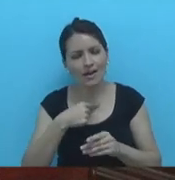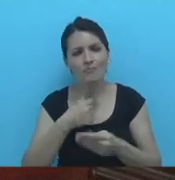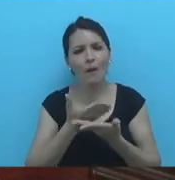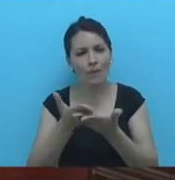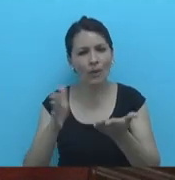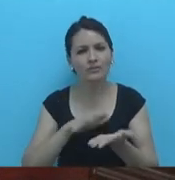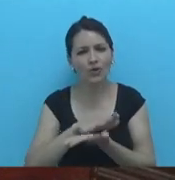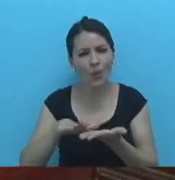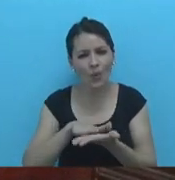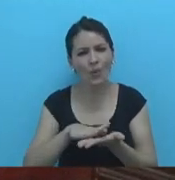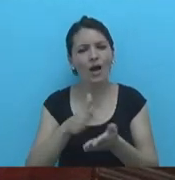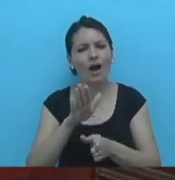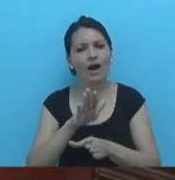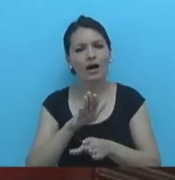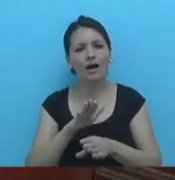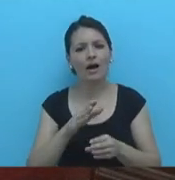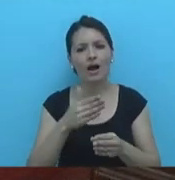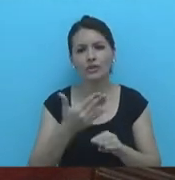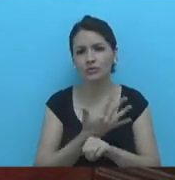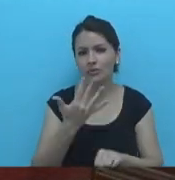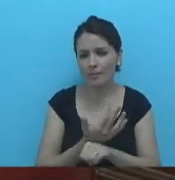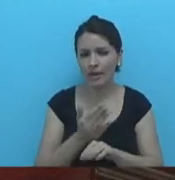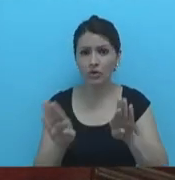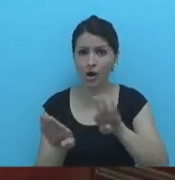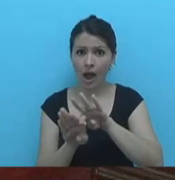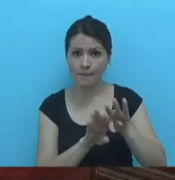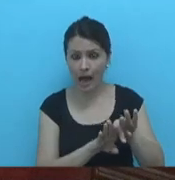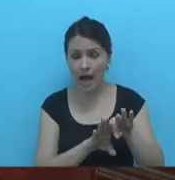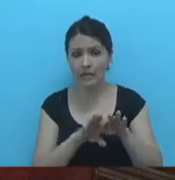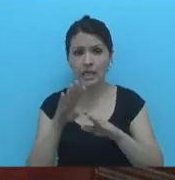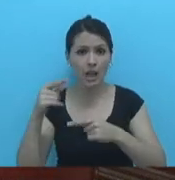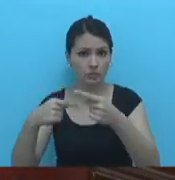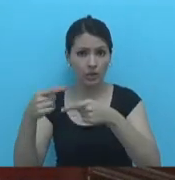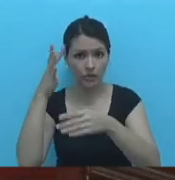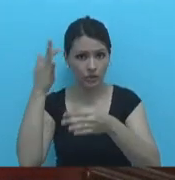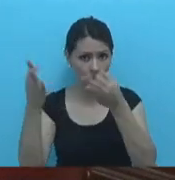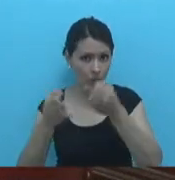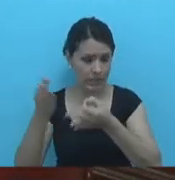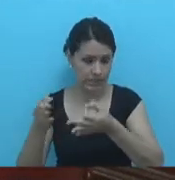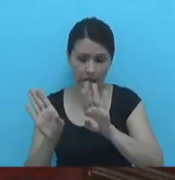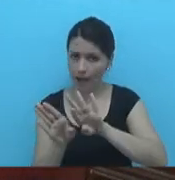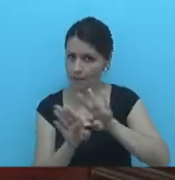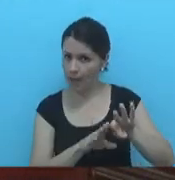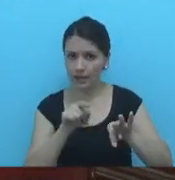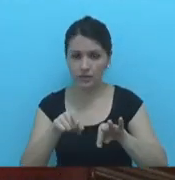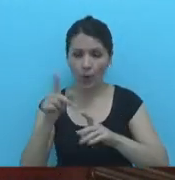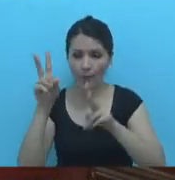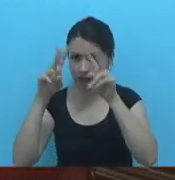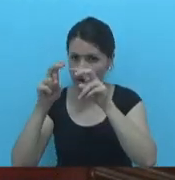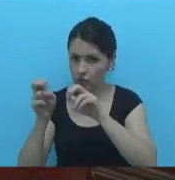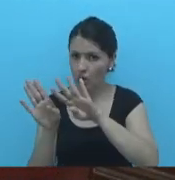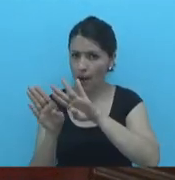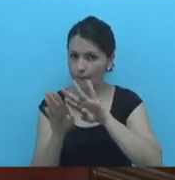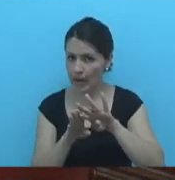reales responsabilidades penales, si las hay, por las cuales se produjo